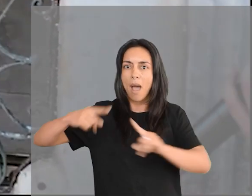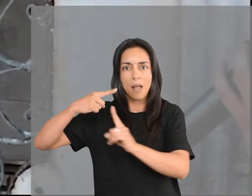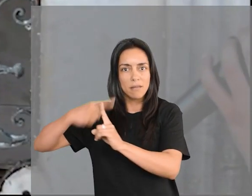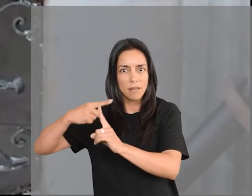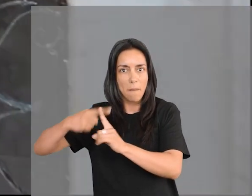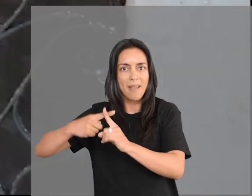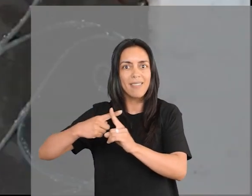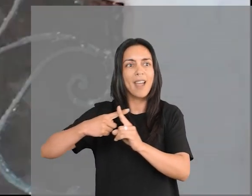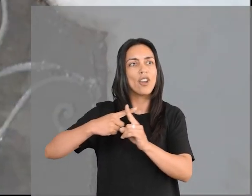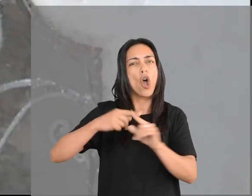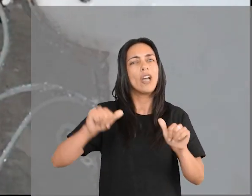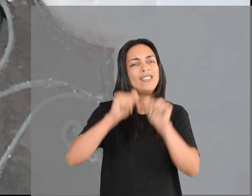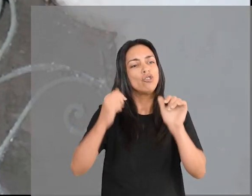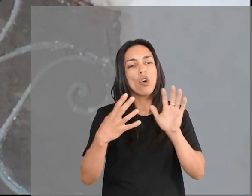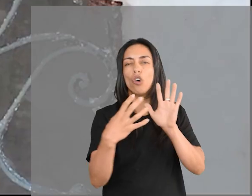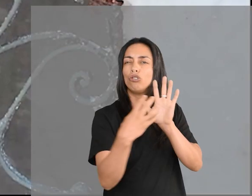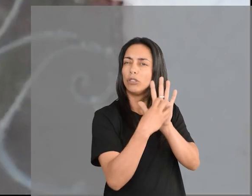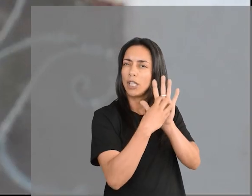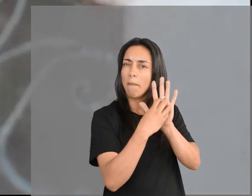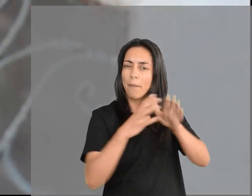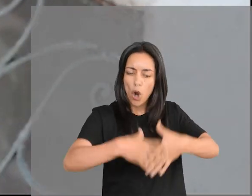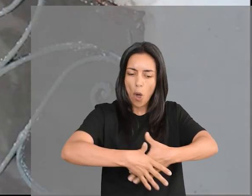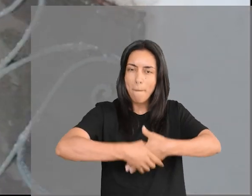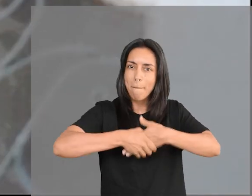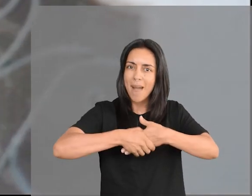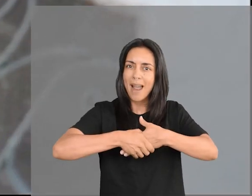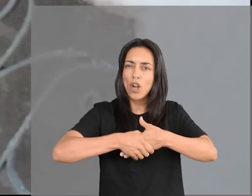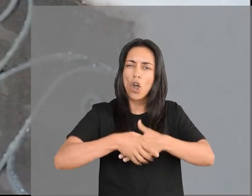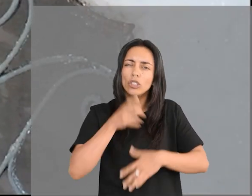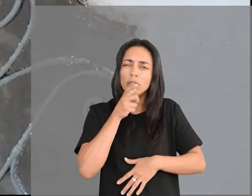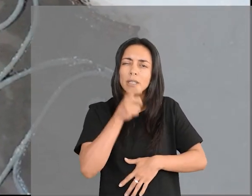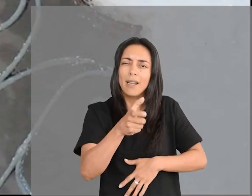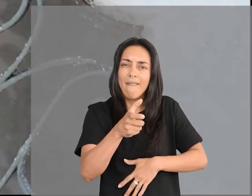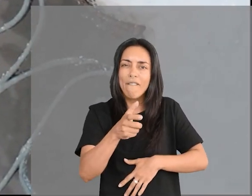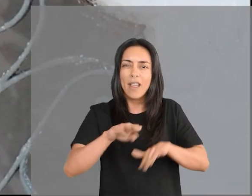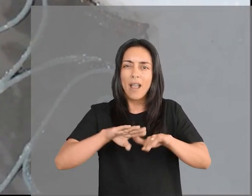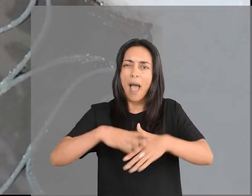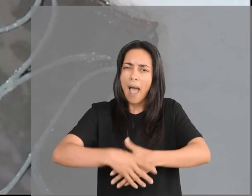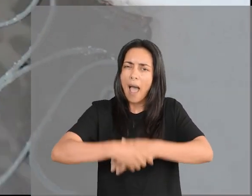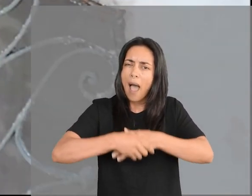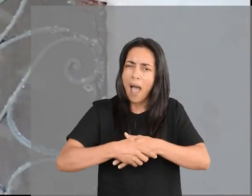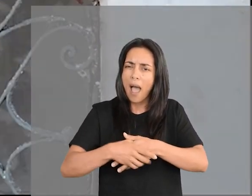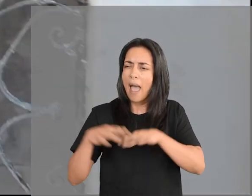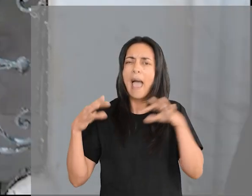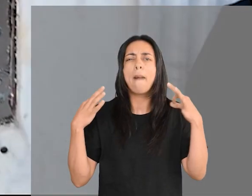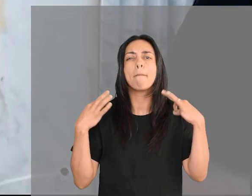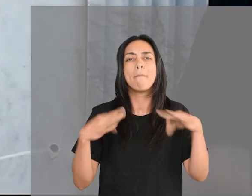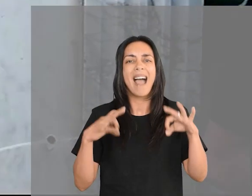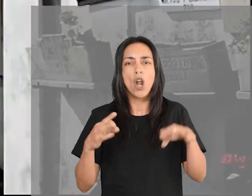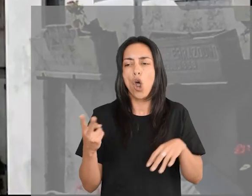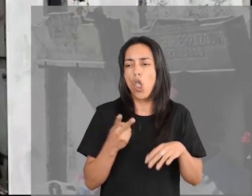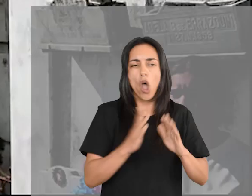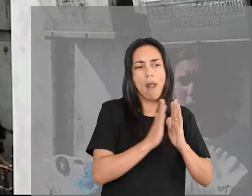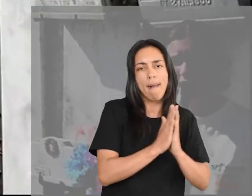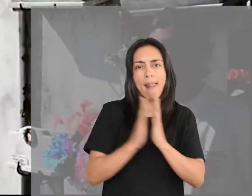de la mano, que simboliza la hermandad entre religiones, que todos en el mismo cementerio están todos enterrados iguales. Puede